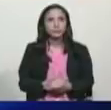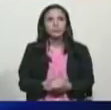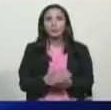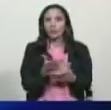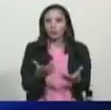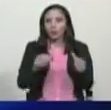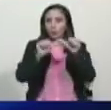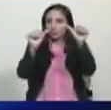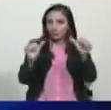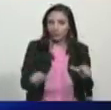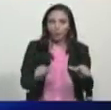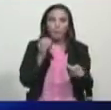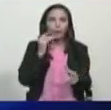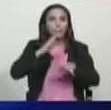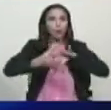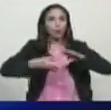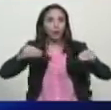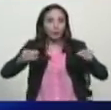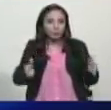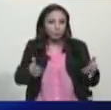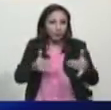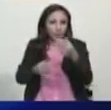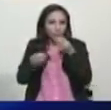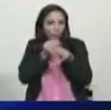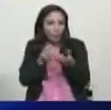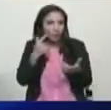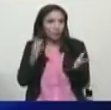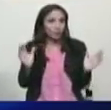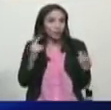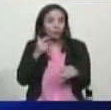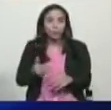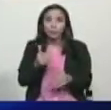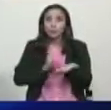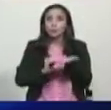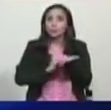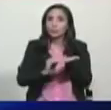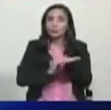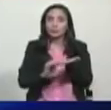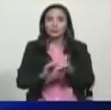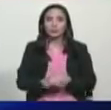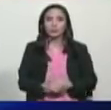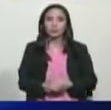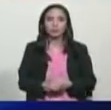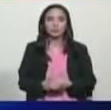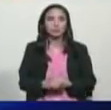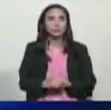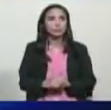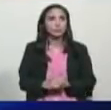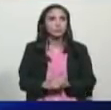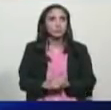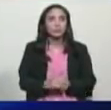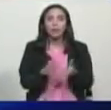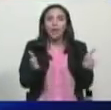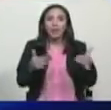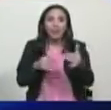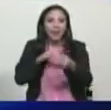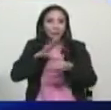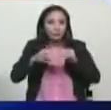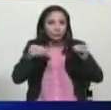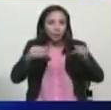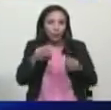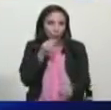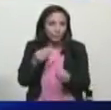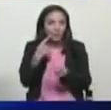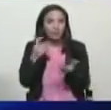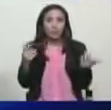los CLAP. Los CLAP son la solución. Los comités locales de abastecimiento y